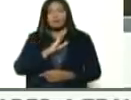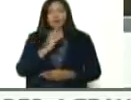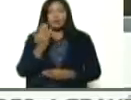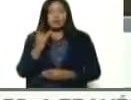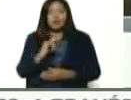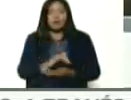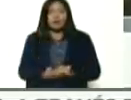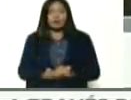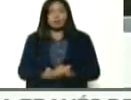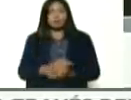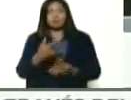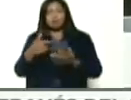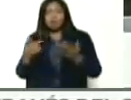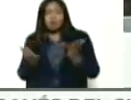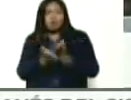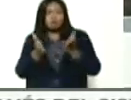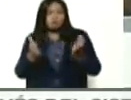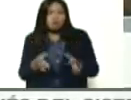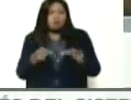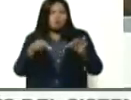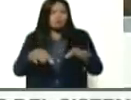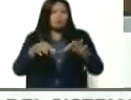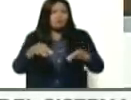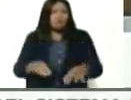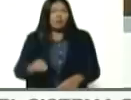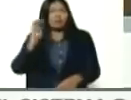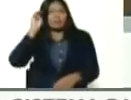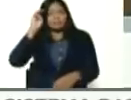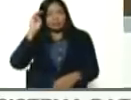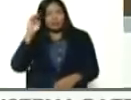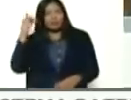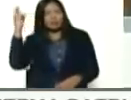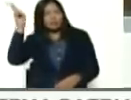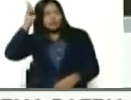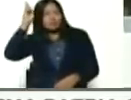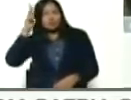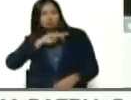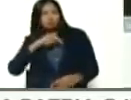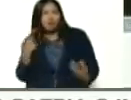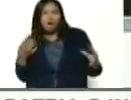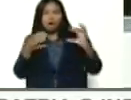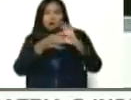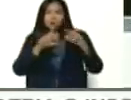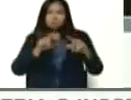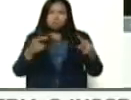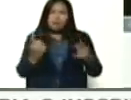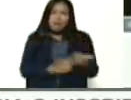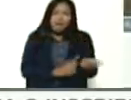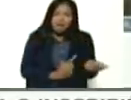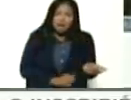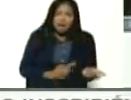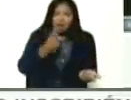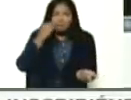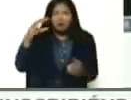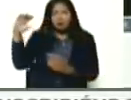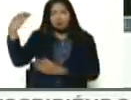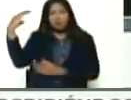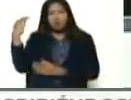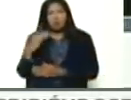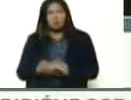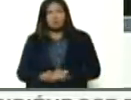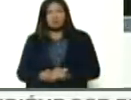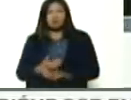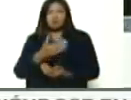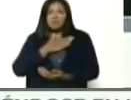del campesino del estudiante del maestro de los indígenas somos hermanos de colombia y la llevamos aquí en el